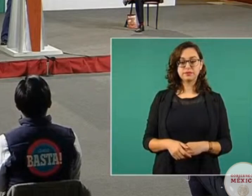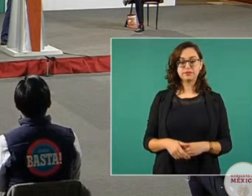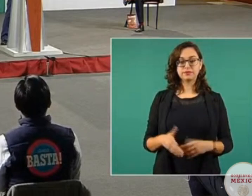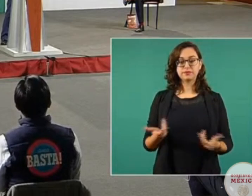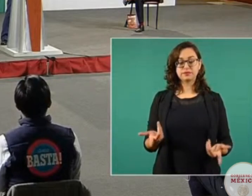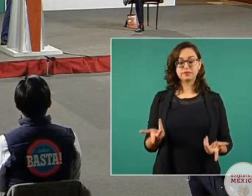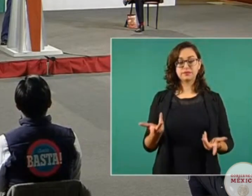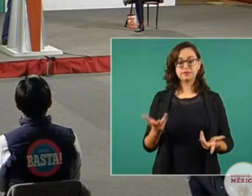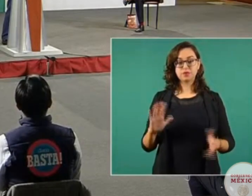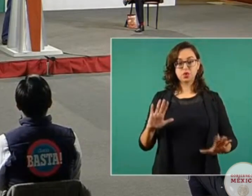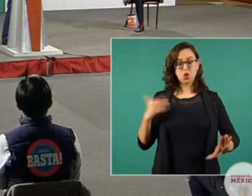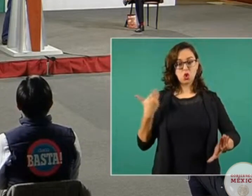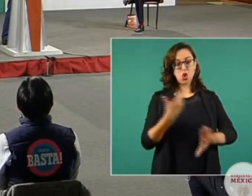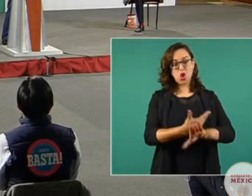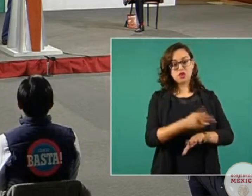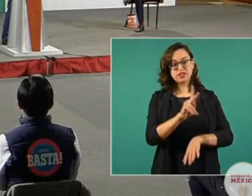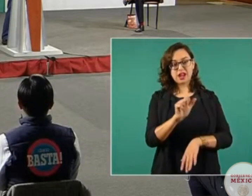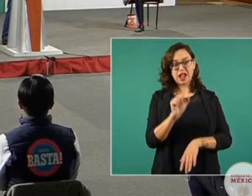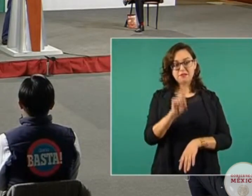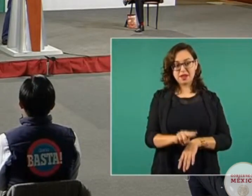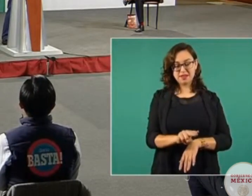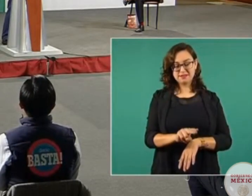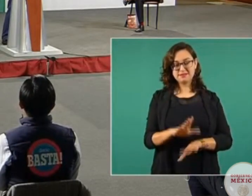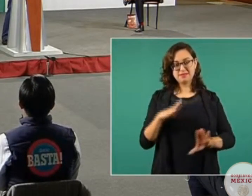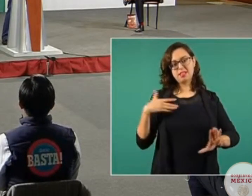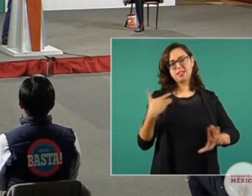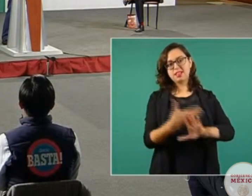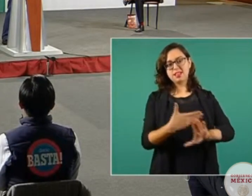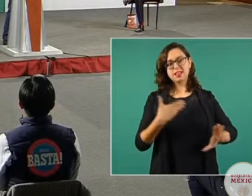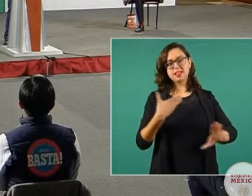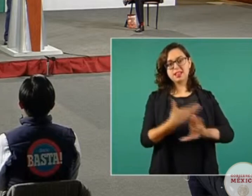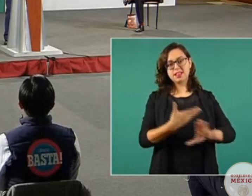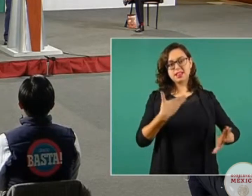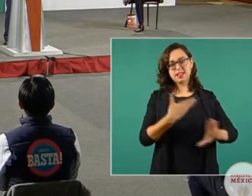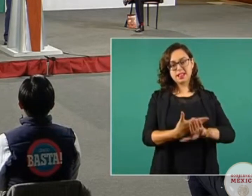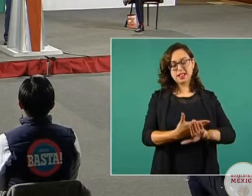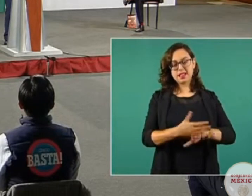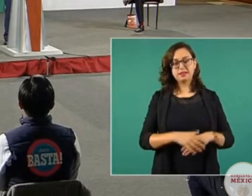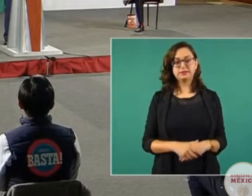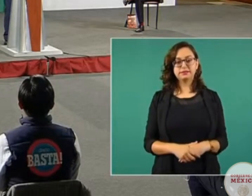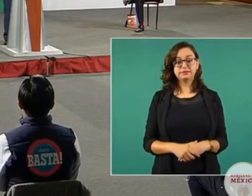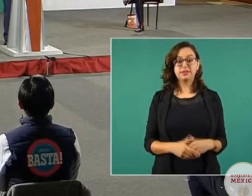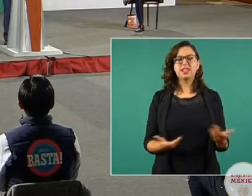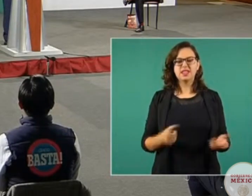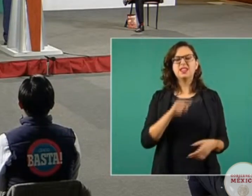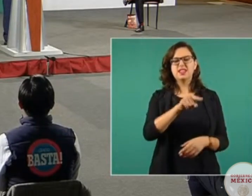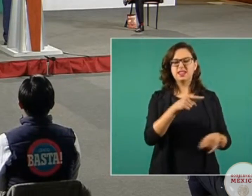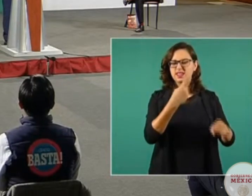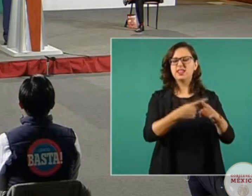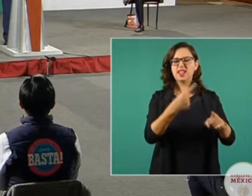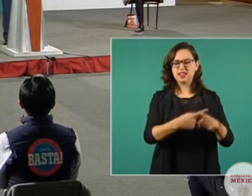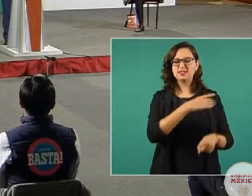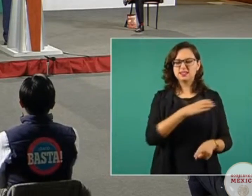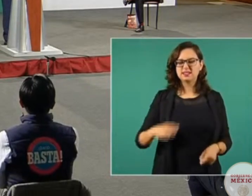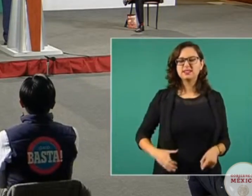opositor al candidato del PAN. a Ricardo